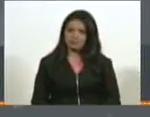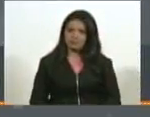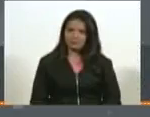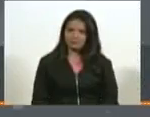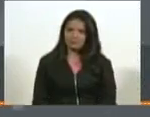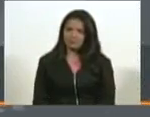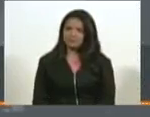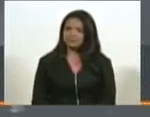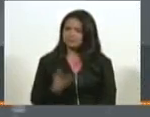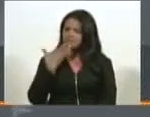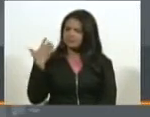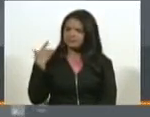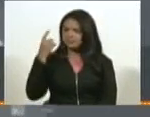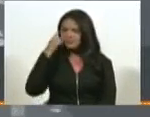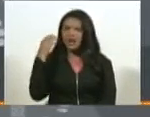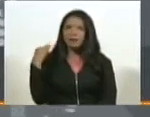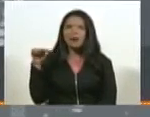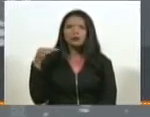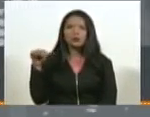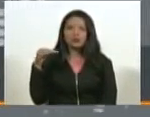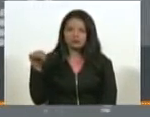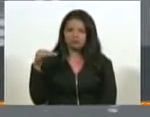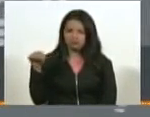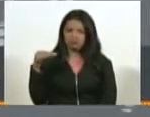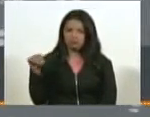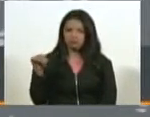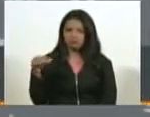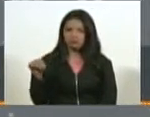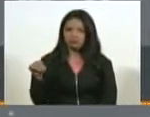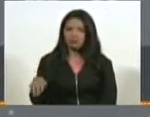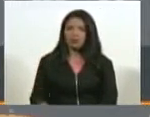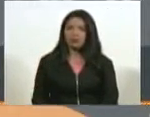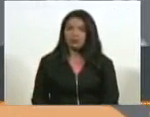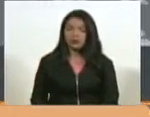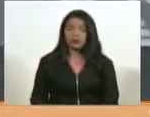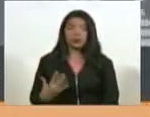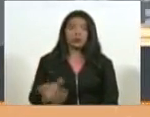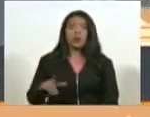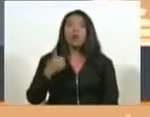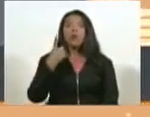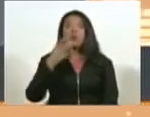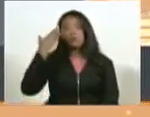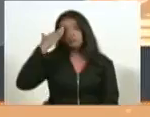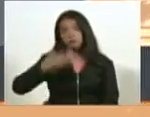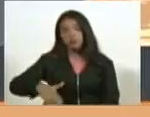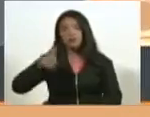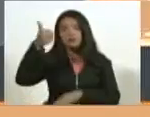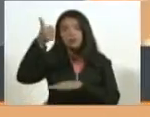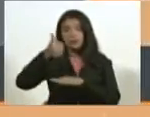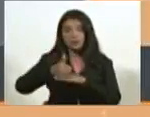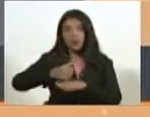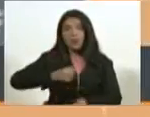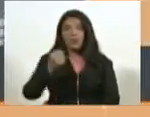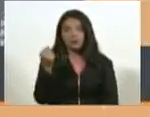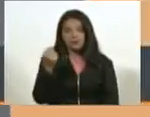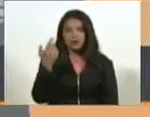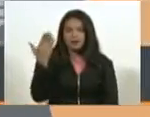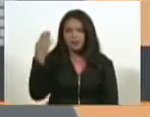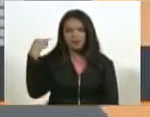En estos días en Maturín me dieron una lección, un teniente que es el director de la policía allá.